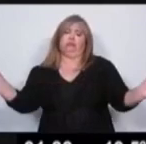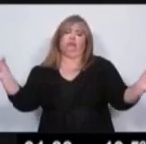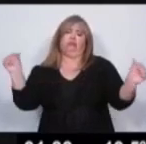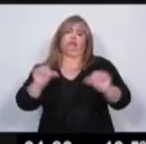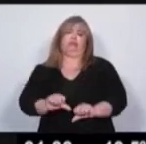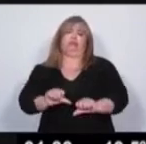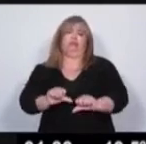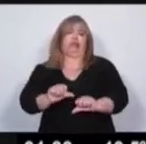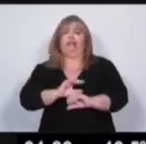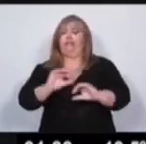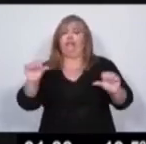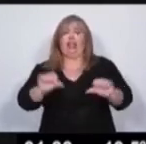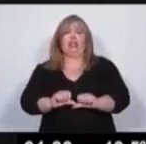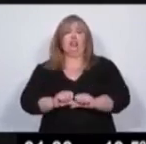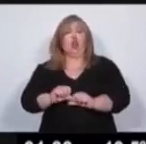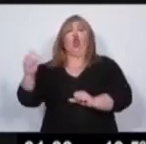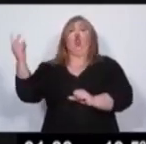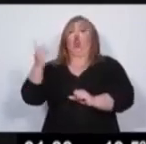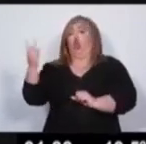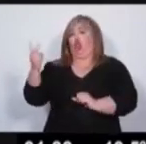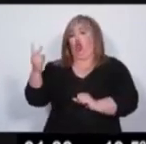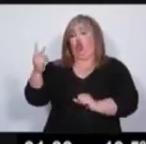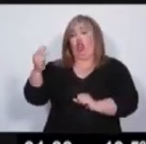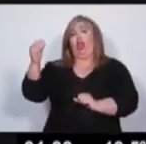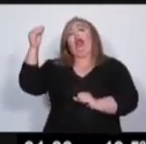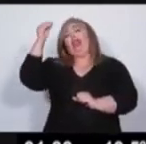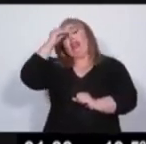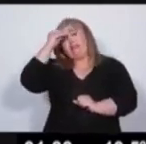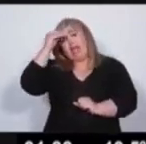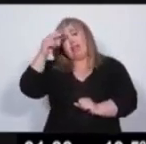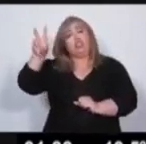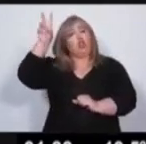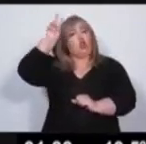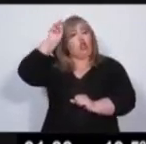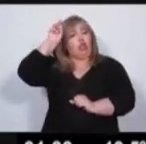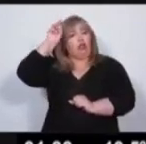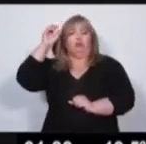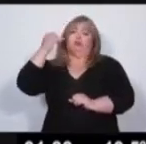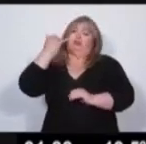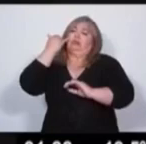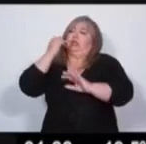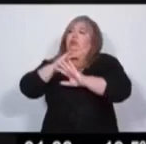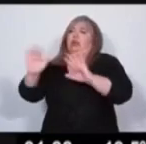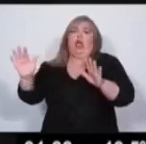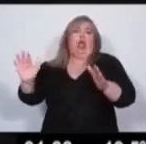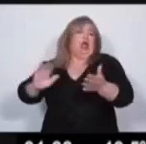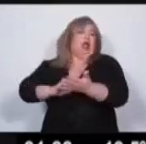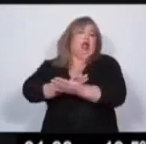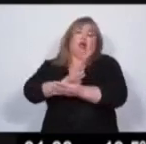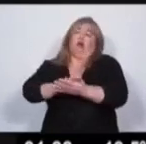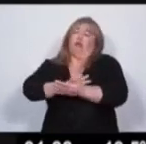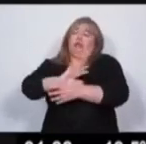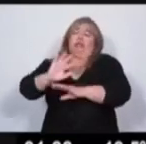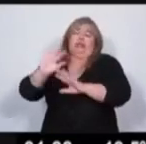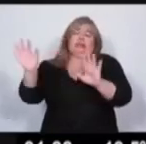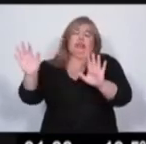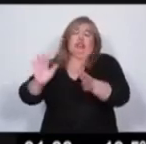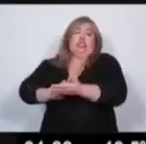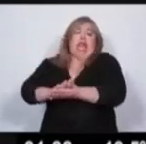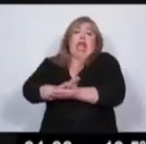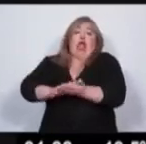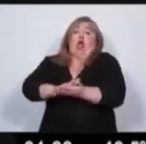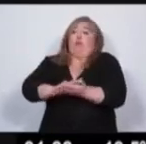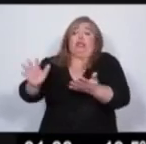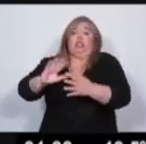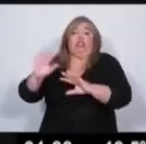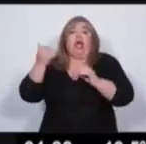dos creadores de marcha y Cornejo Los vemos convencidos de que hay que cambiarlo transformarlo hemos ganado